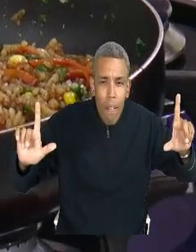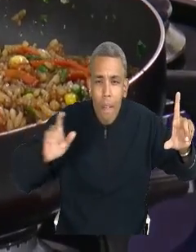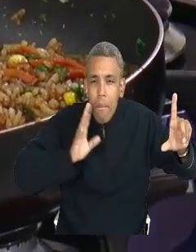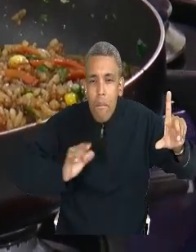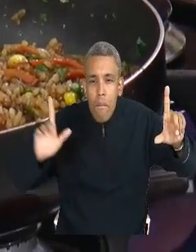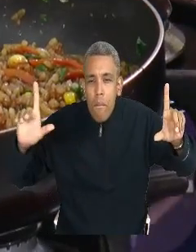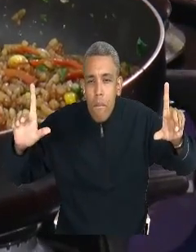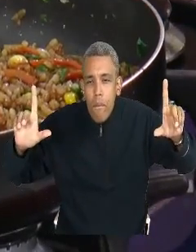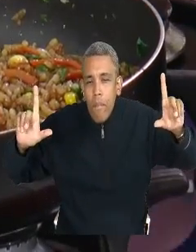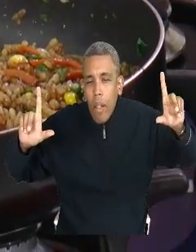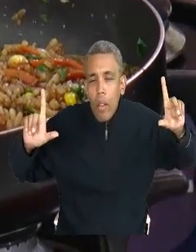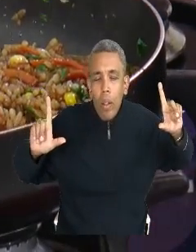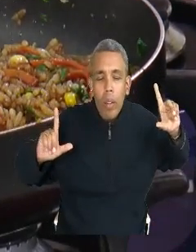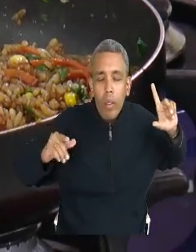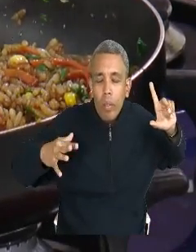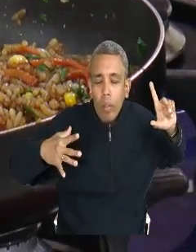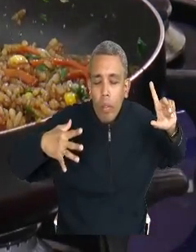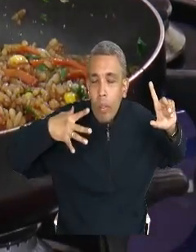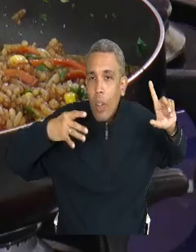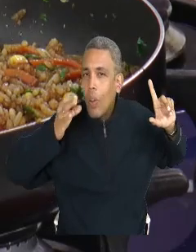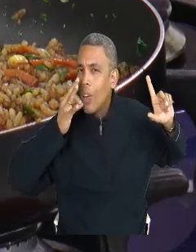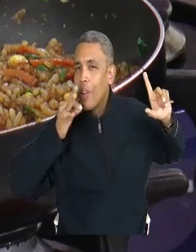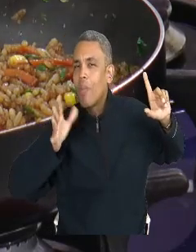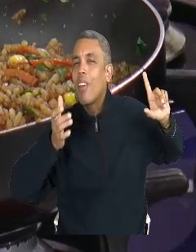queda muy rico. Voy a sacar acá unos platicos.